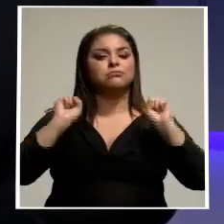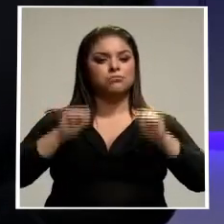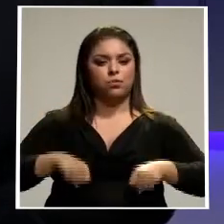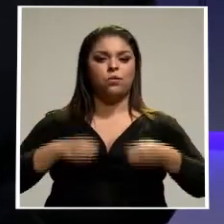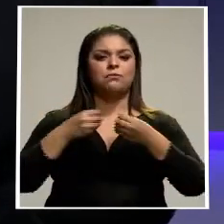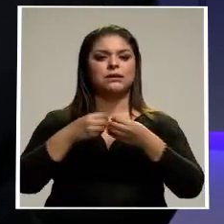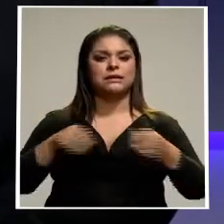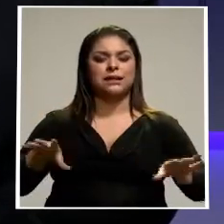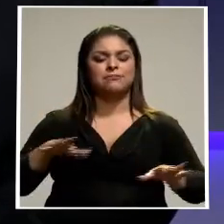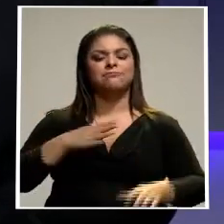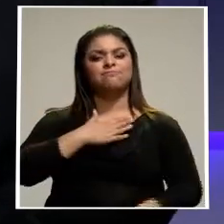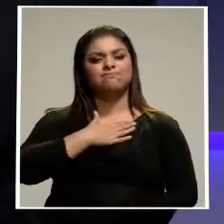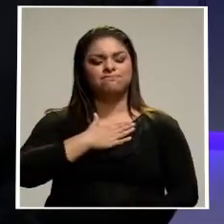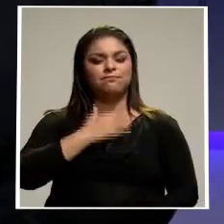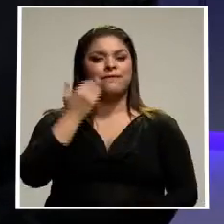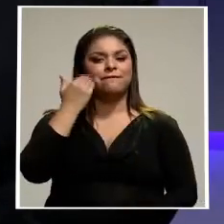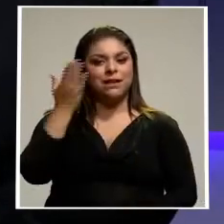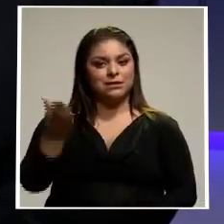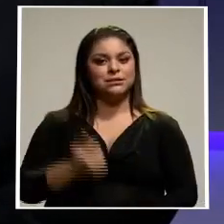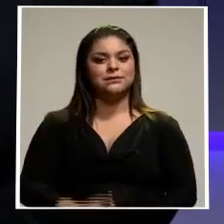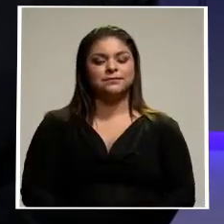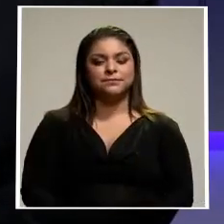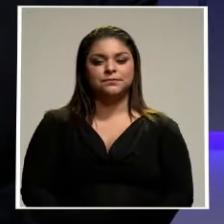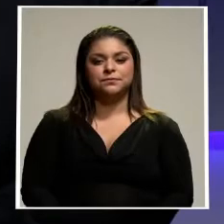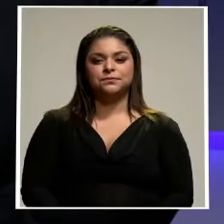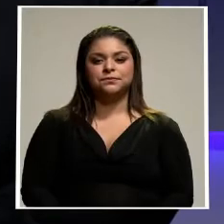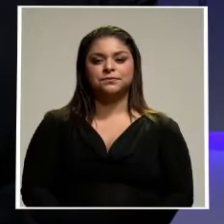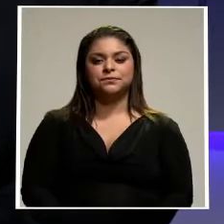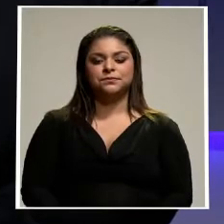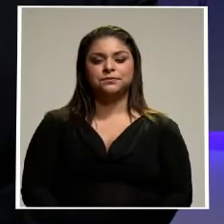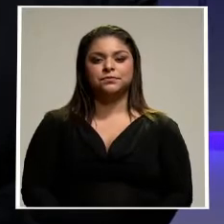lamentablemente muy fácilmente.